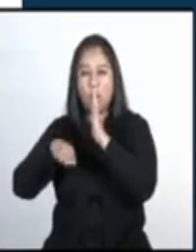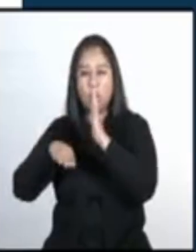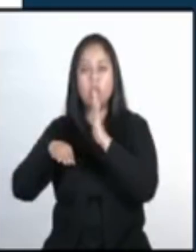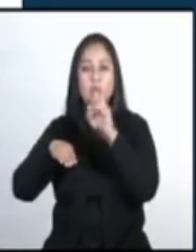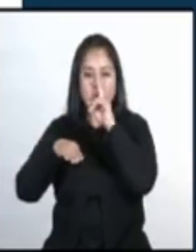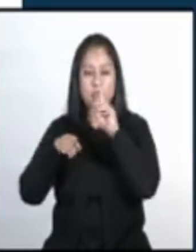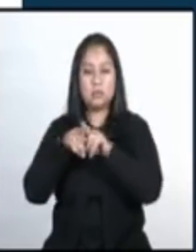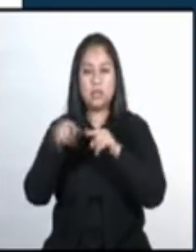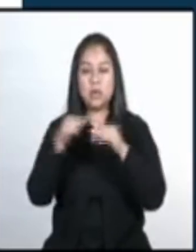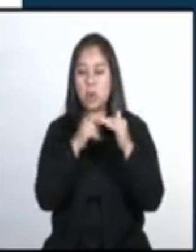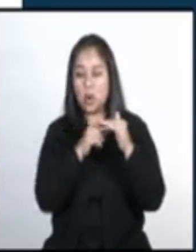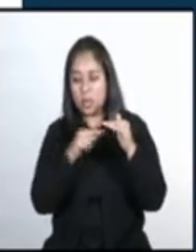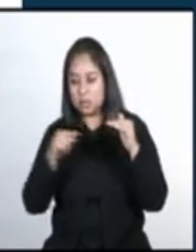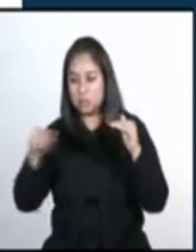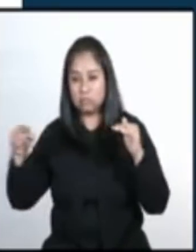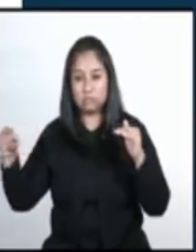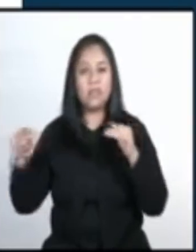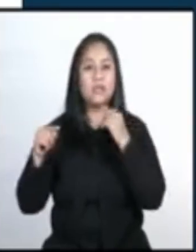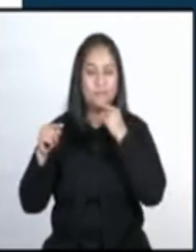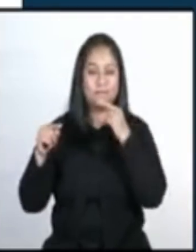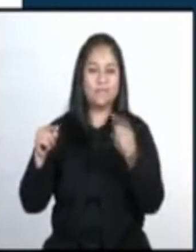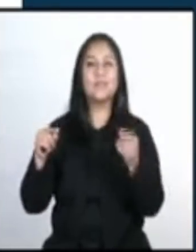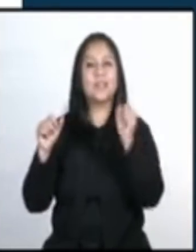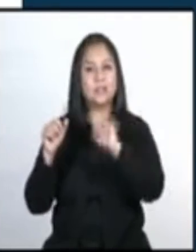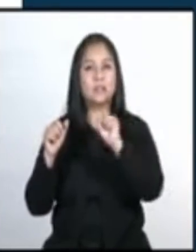la horizontal, que nos demuestra que su